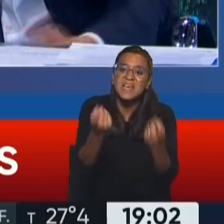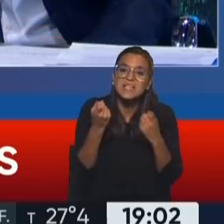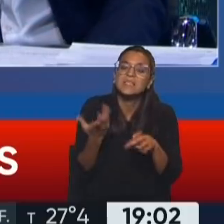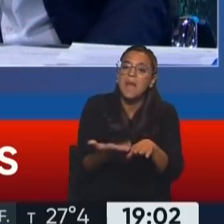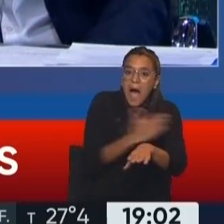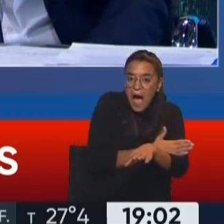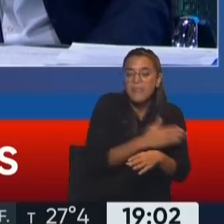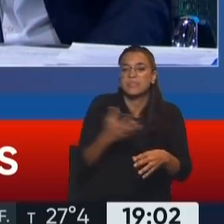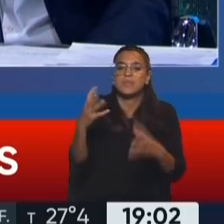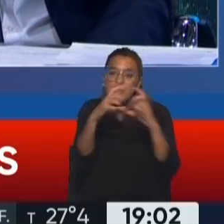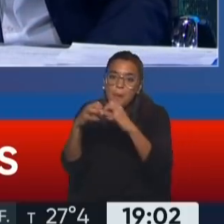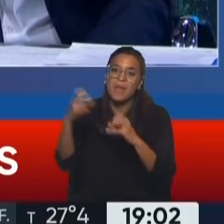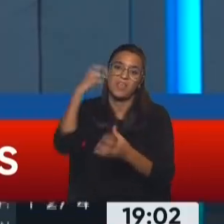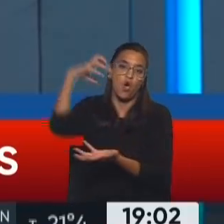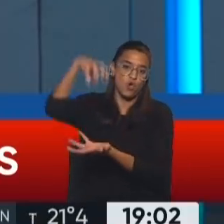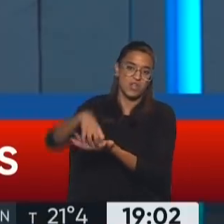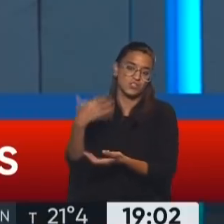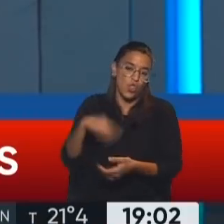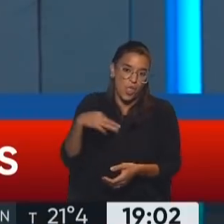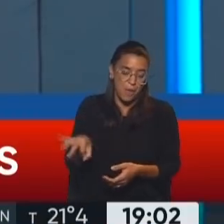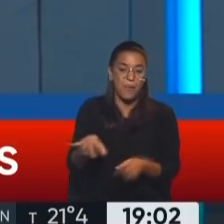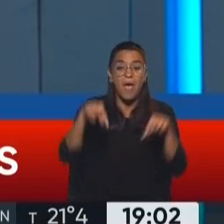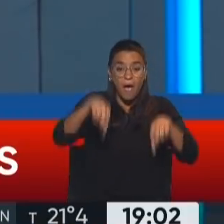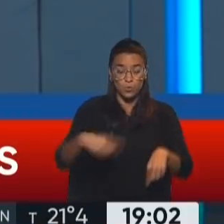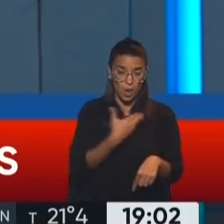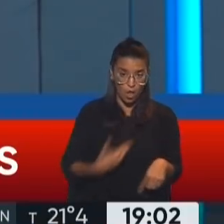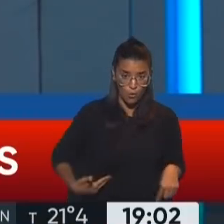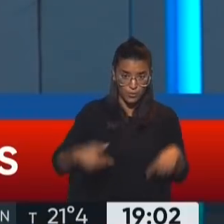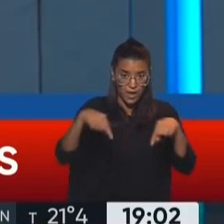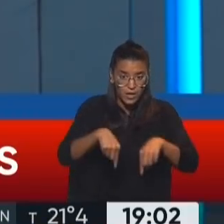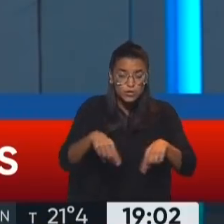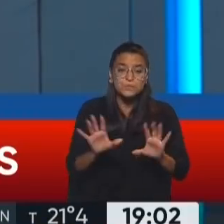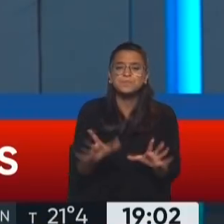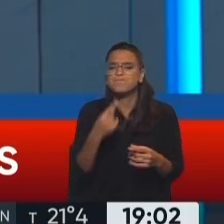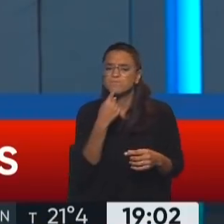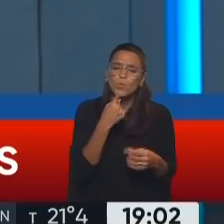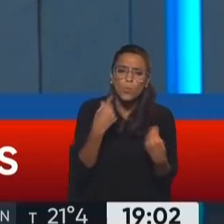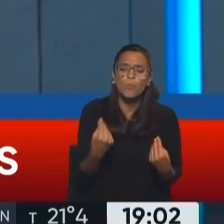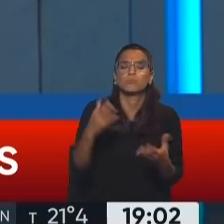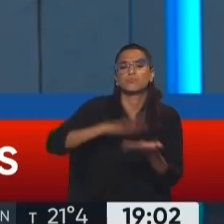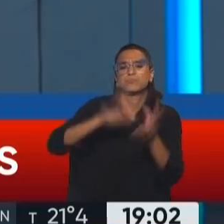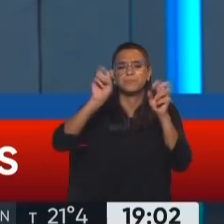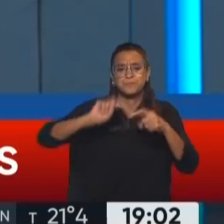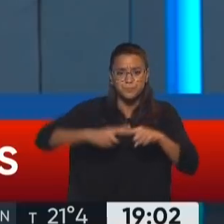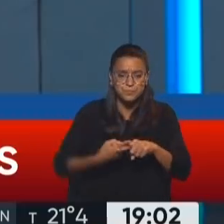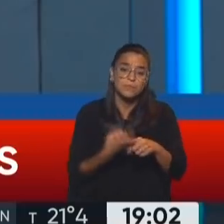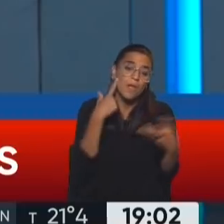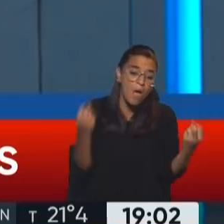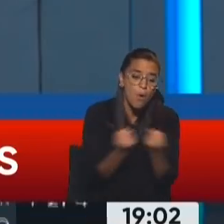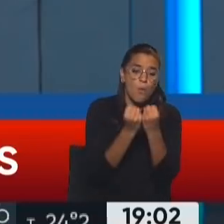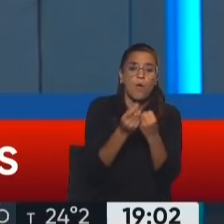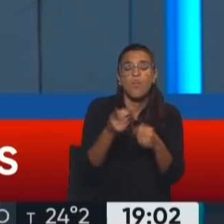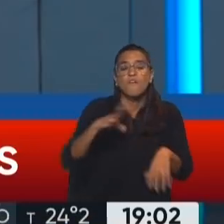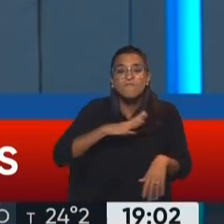por el Congreso de la Nación. Tengo un segundo ahí. Sin embargo, el actual gobierno, si bien cuestiona desde el punto de vista político que el acuerdo no haya pasado